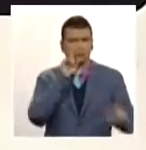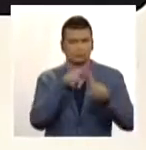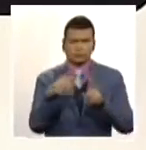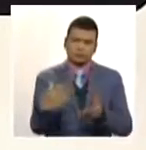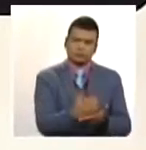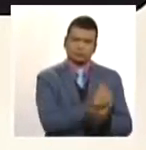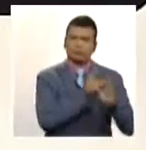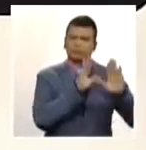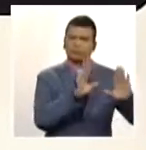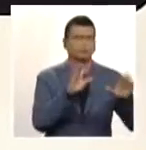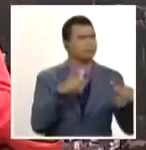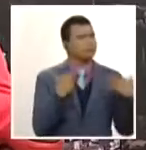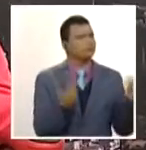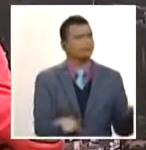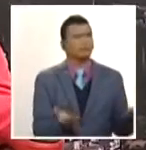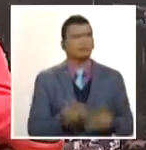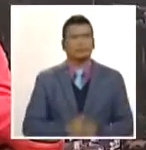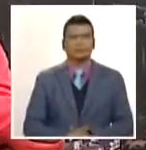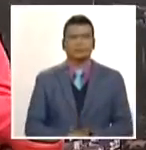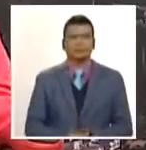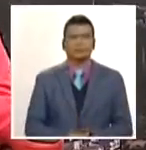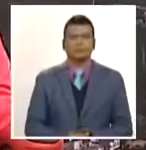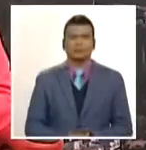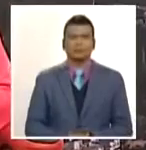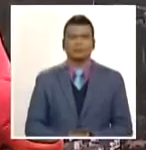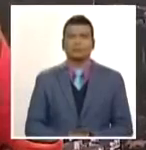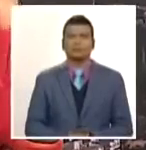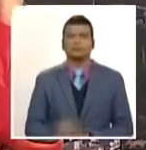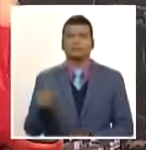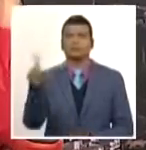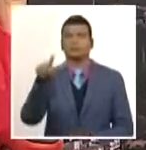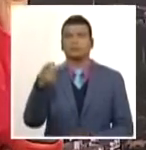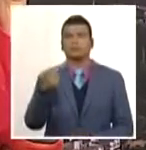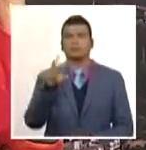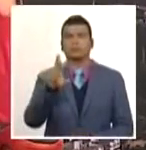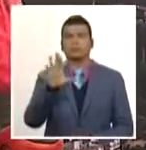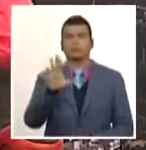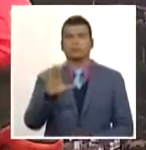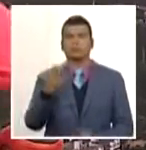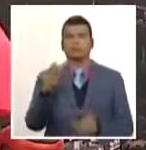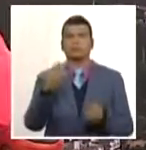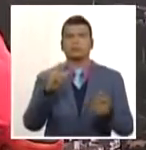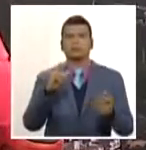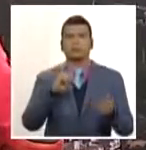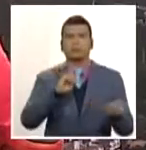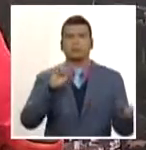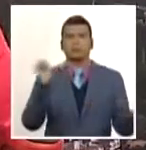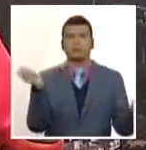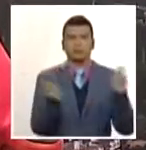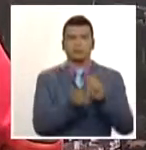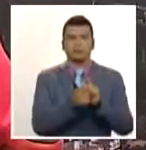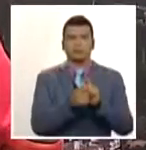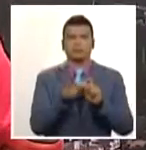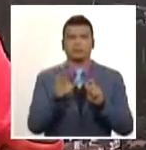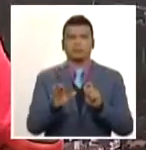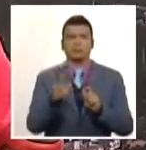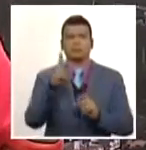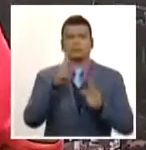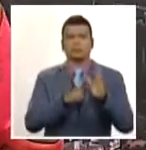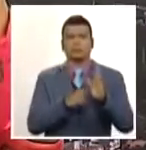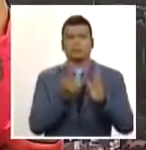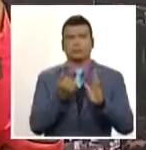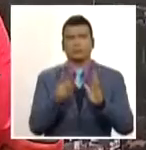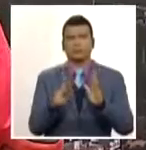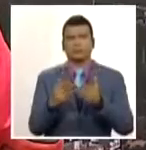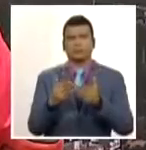recursos? A ver, en buena hora el Sistema General de Regalías cambió su funcionamiento. A partir del 2012